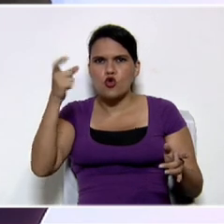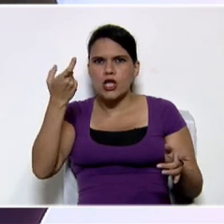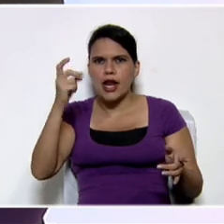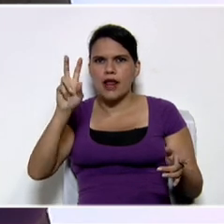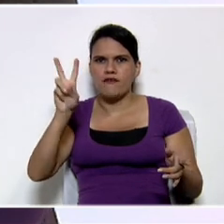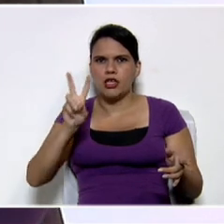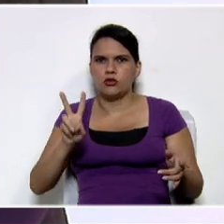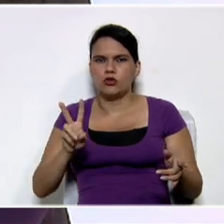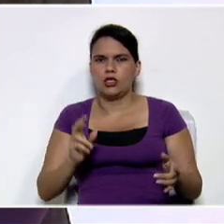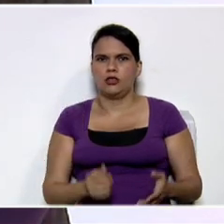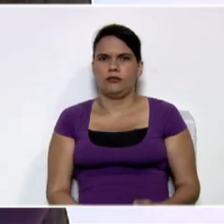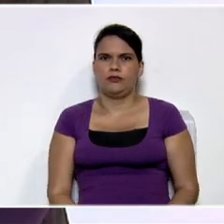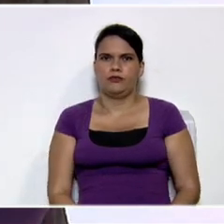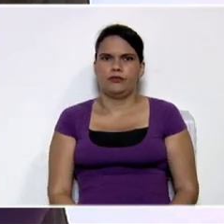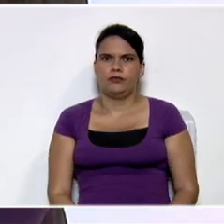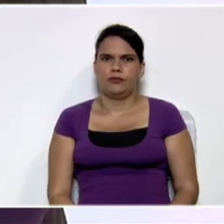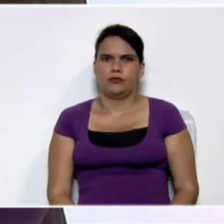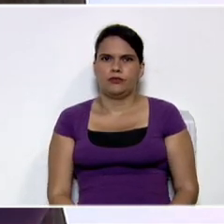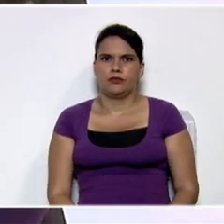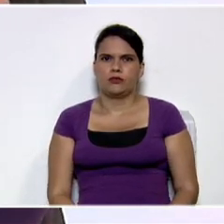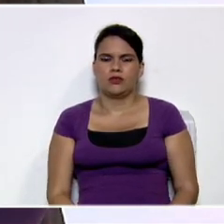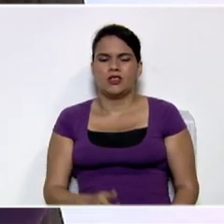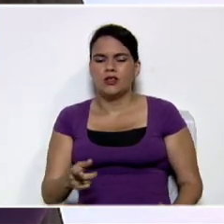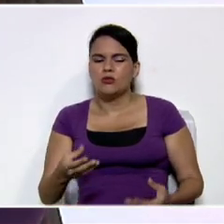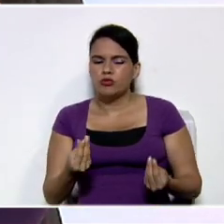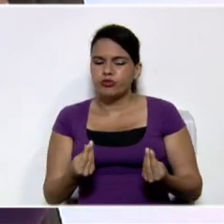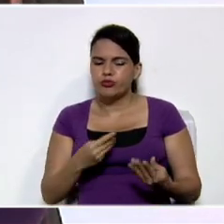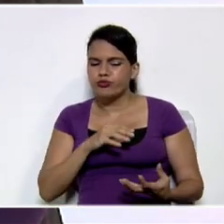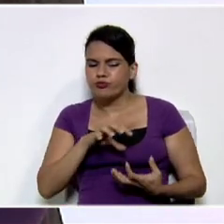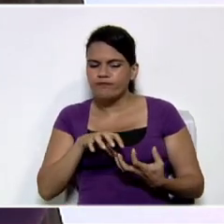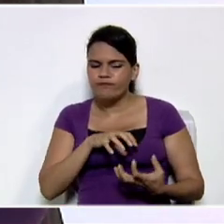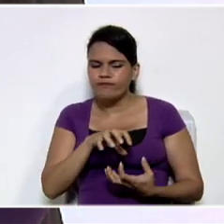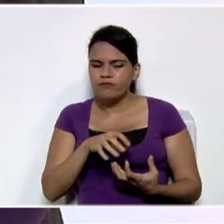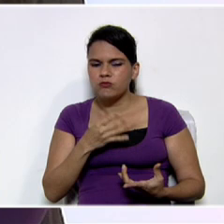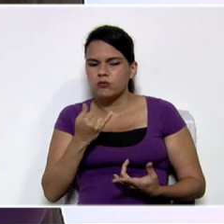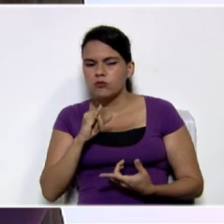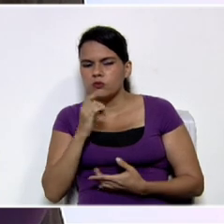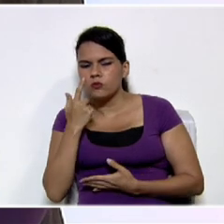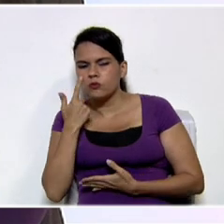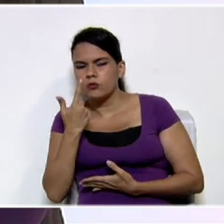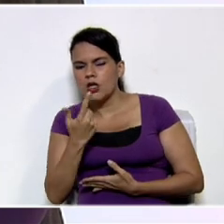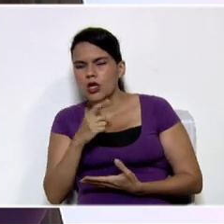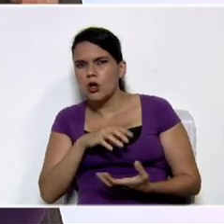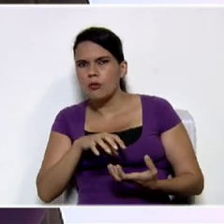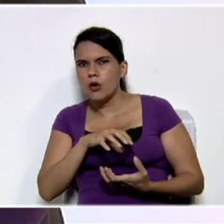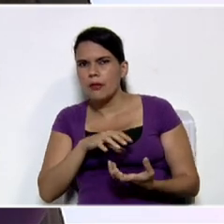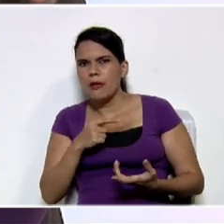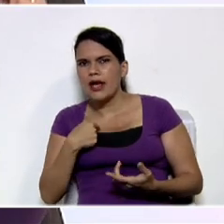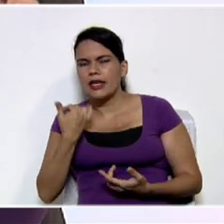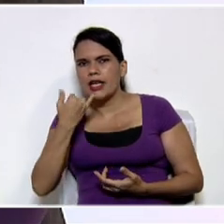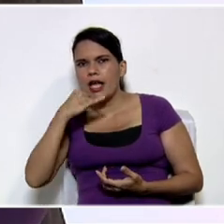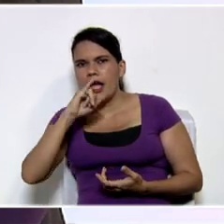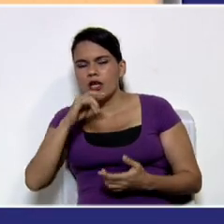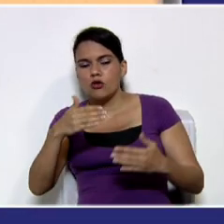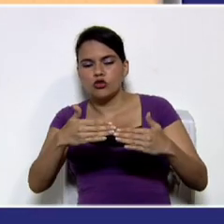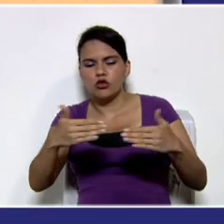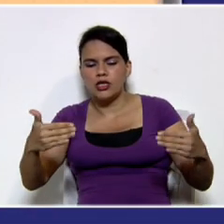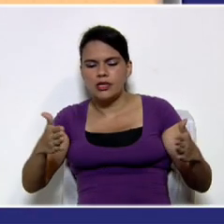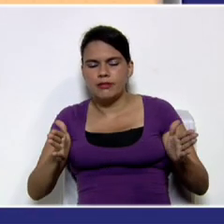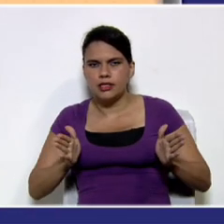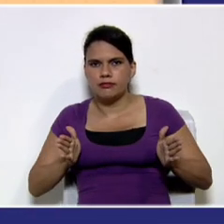presentado diferentes situaciones que han permitido ver las problemáticas que se han presentado con estos límites.